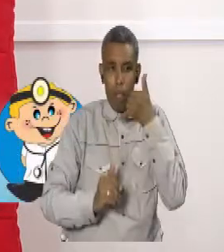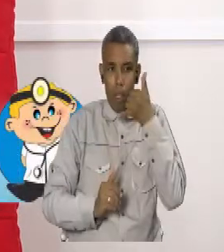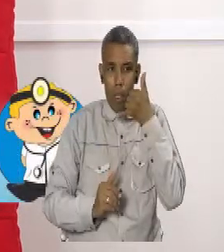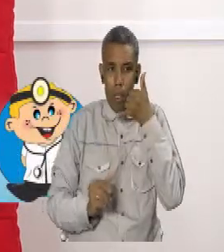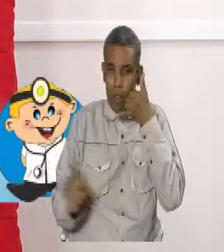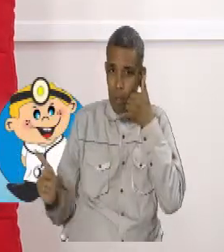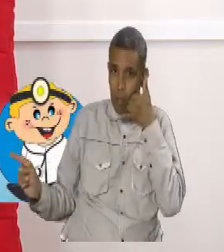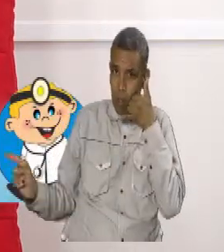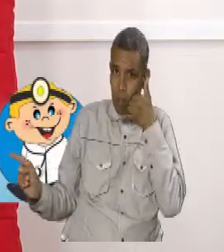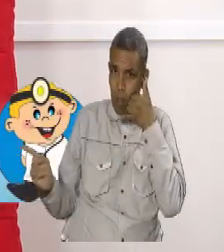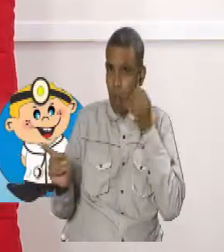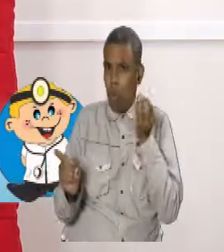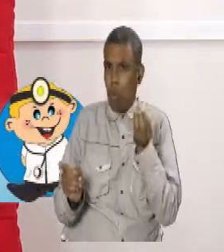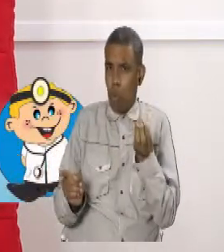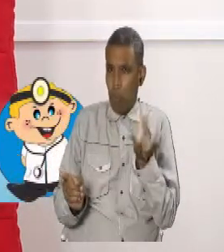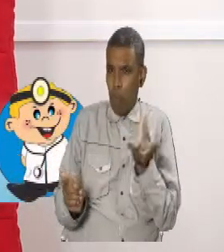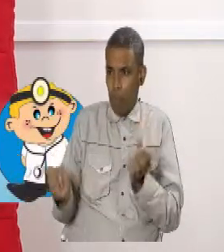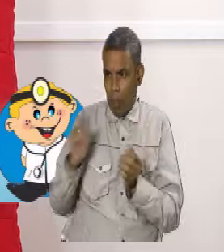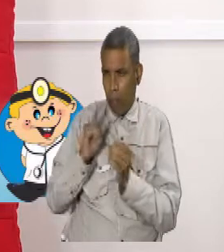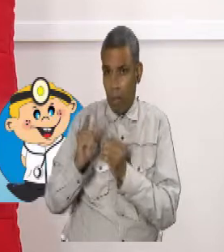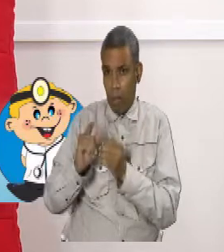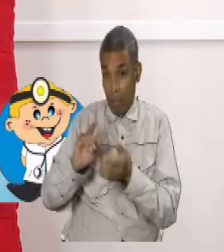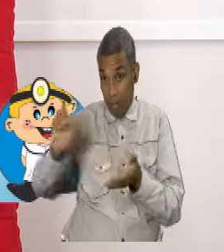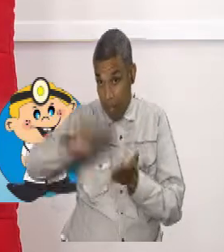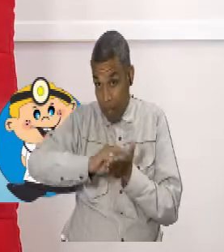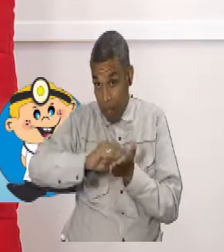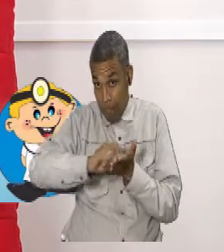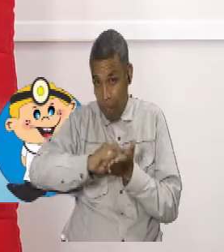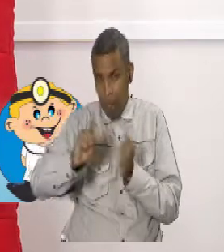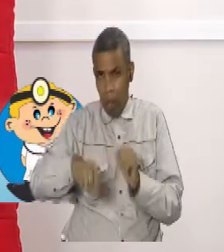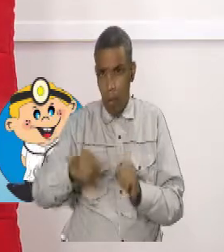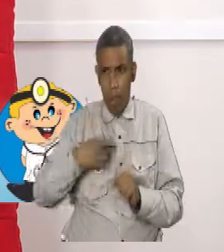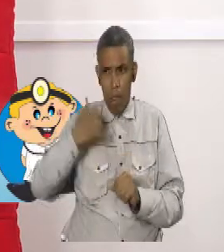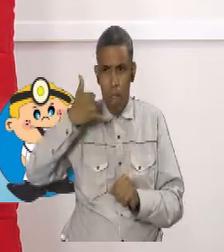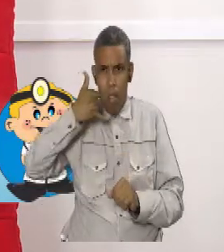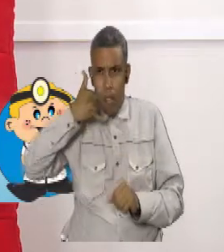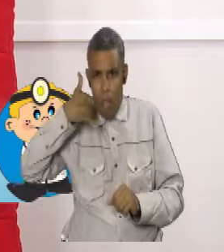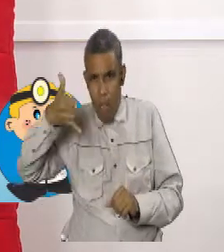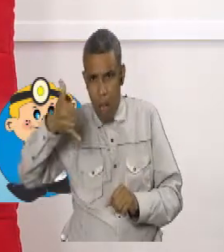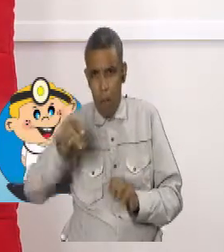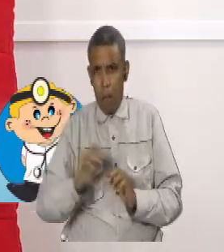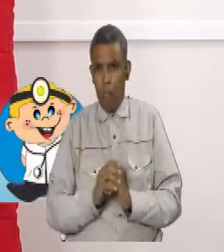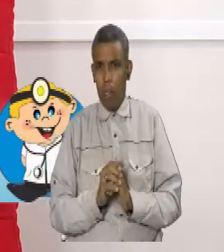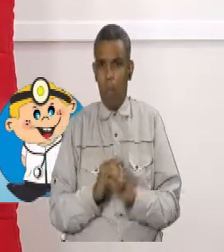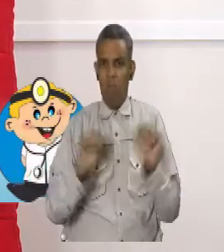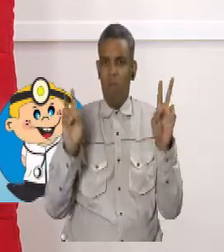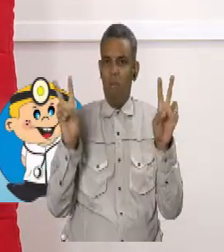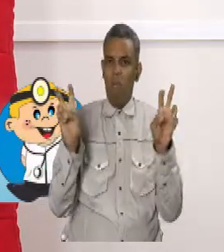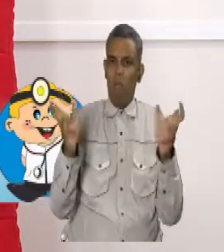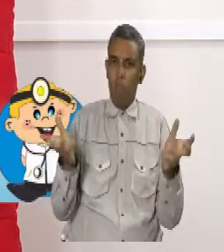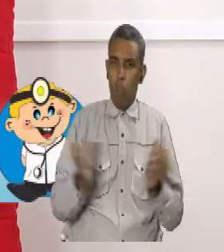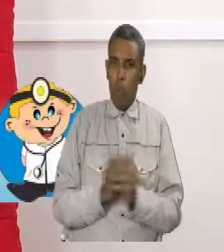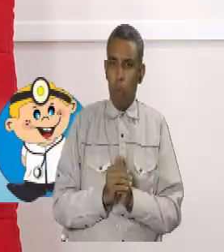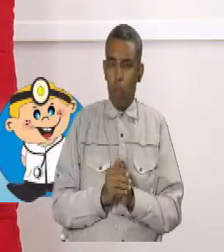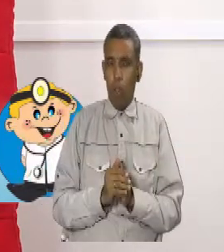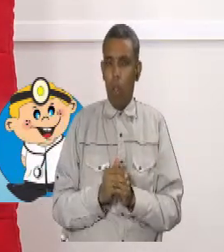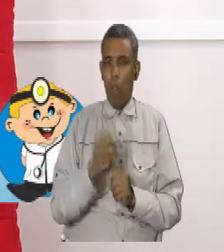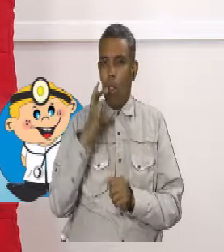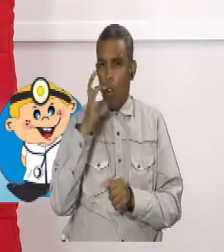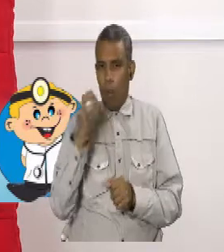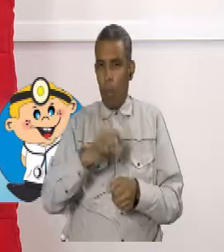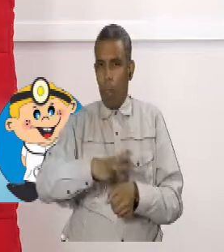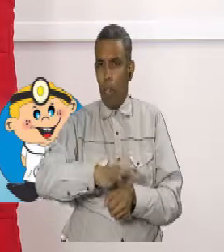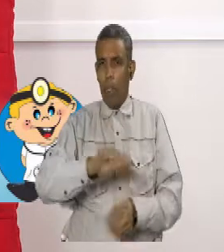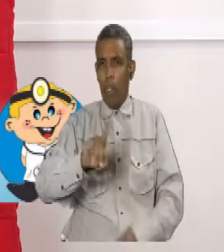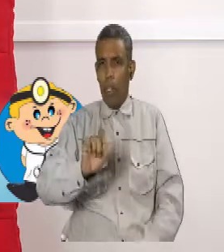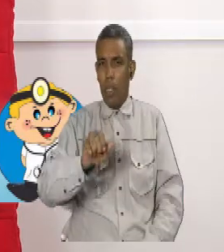602-0299. Ahí está en pantalla la información para que ustedes estén muy pendientes y puedan tratar de abordar todos esos temas con el doctor Samuel Larios que tienen que ver con la